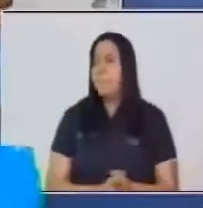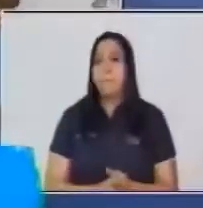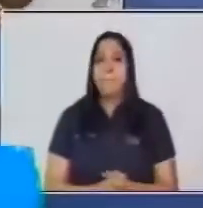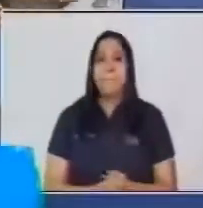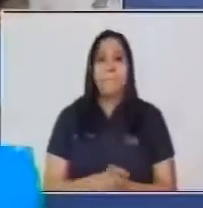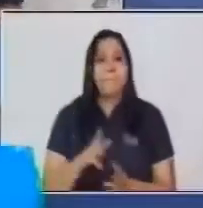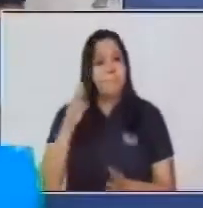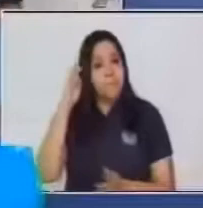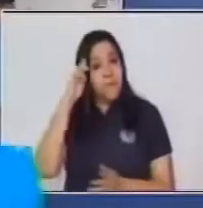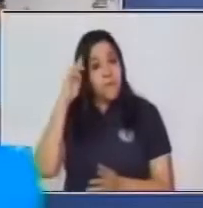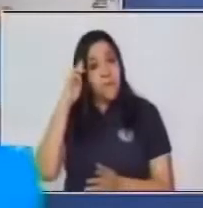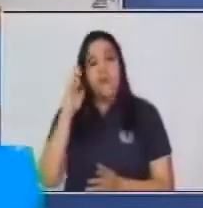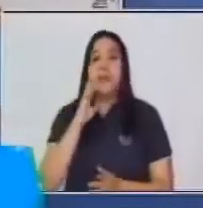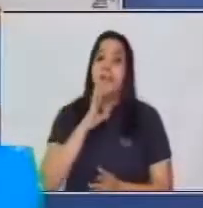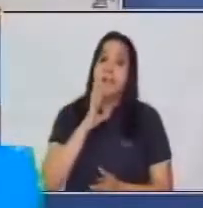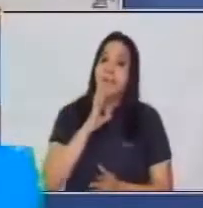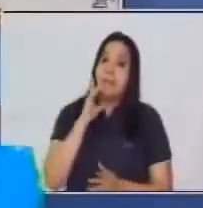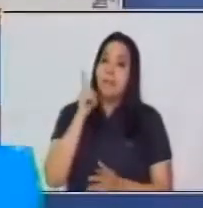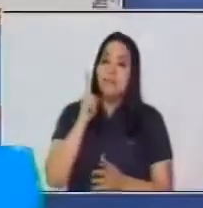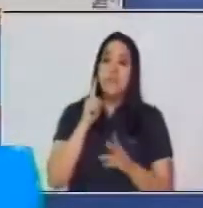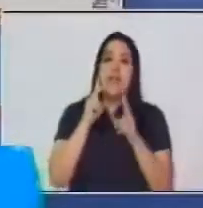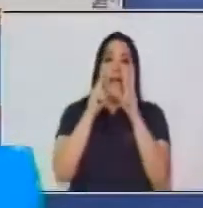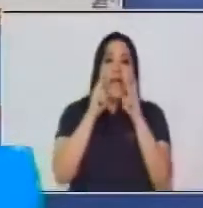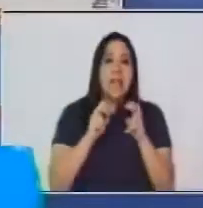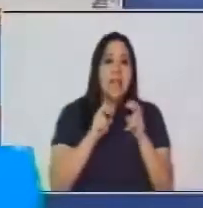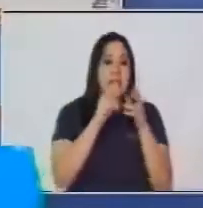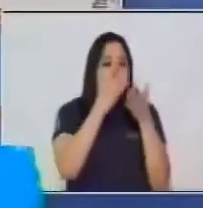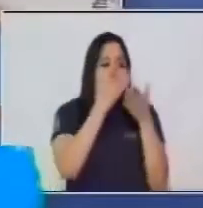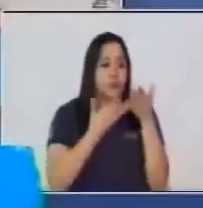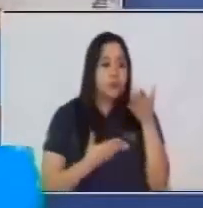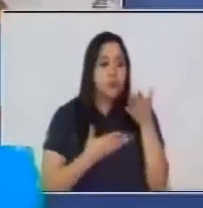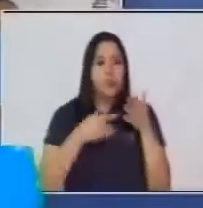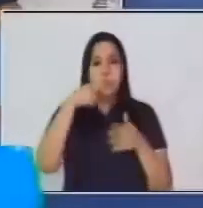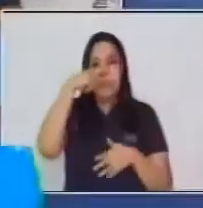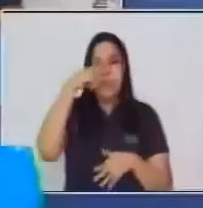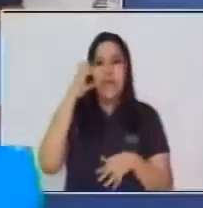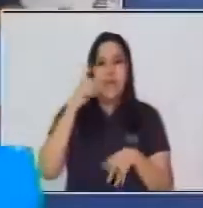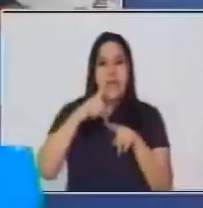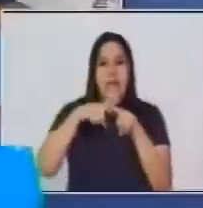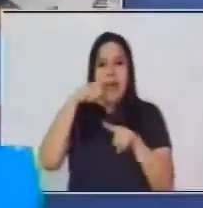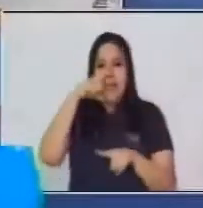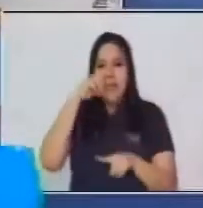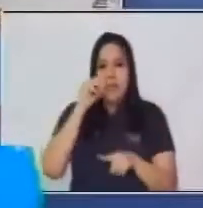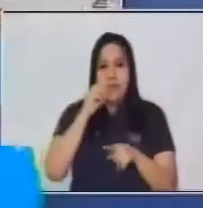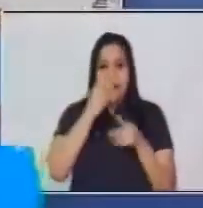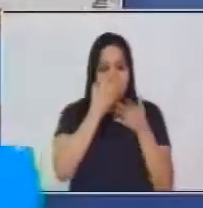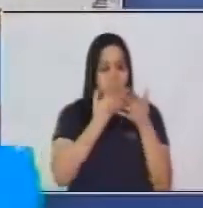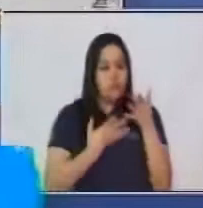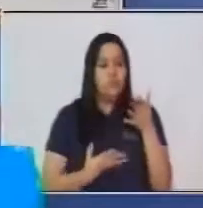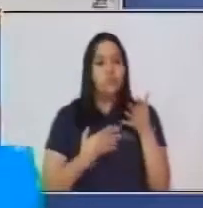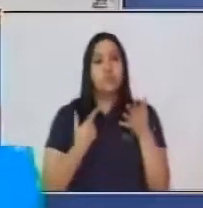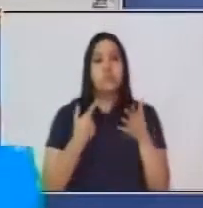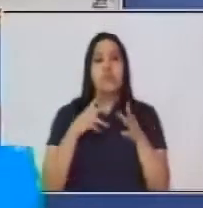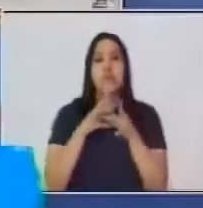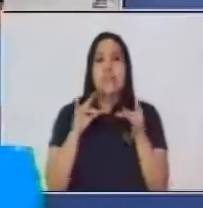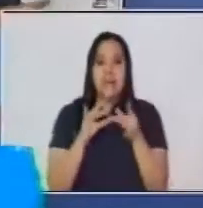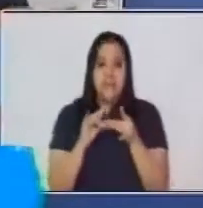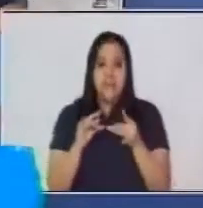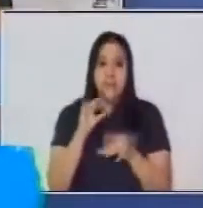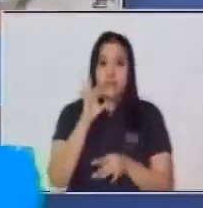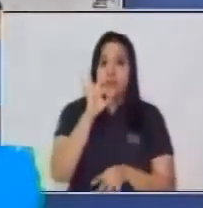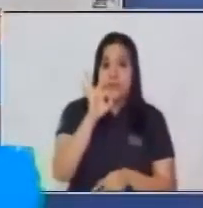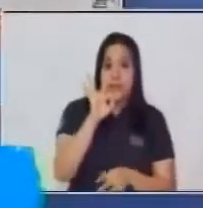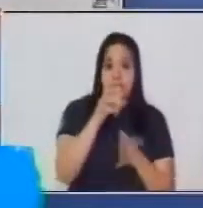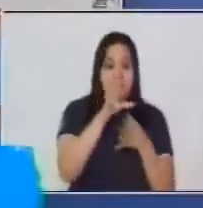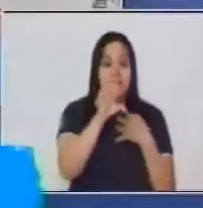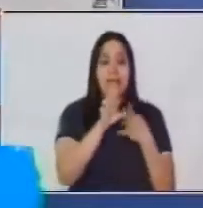¿Te recuerdas que hablamos de texto narrativo? Que el texto narrativo tiene tres elementos que